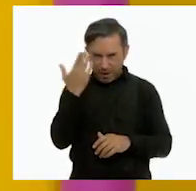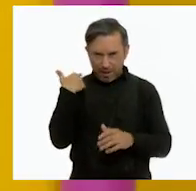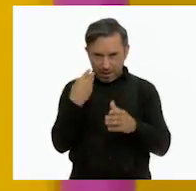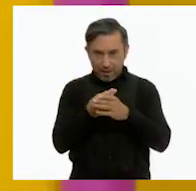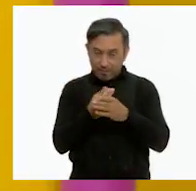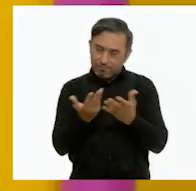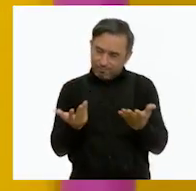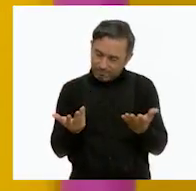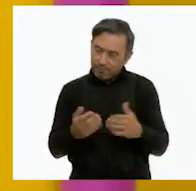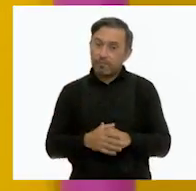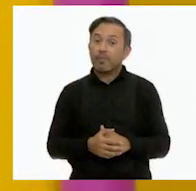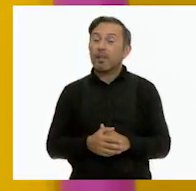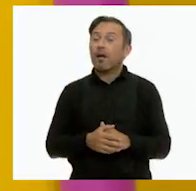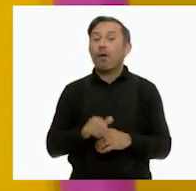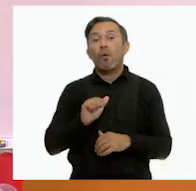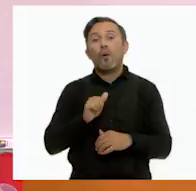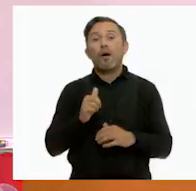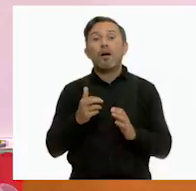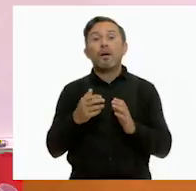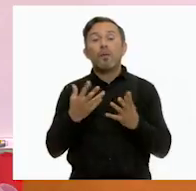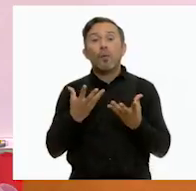Entonces ya tenemos otra regla de convivencia.